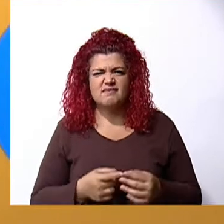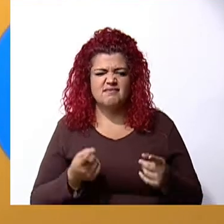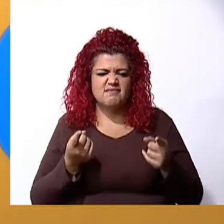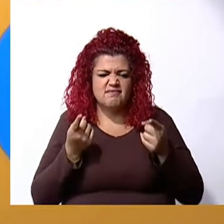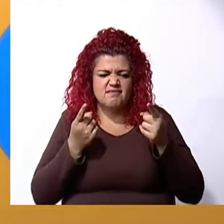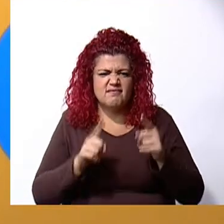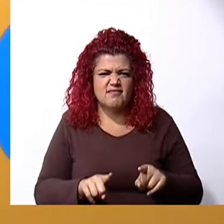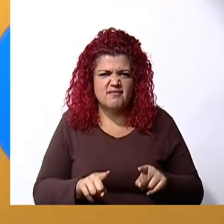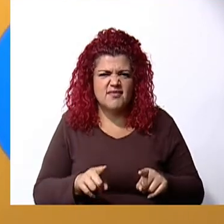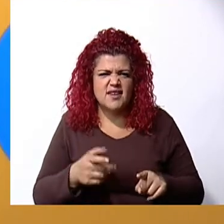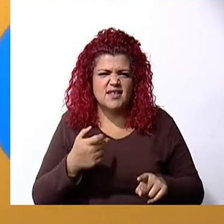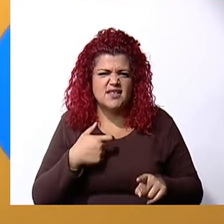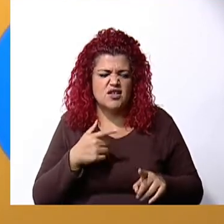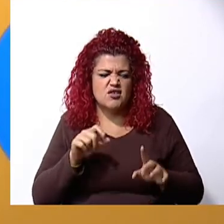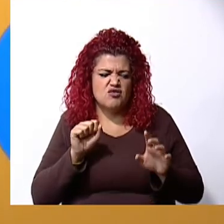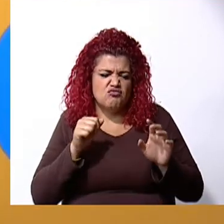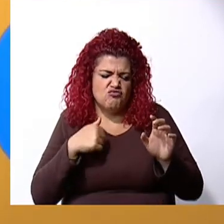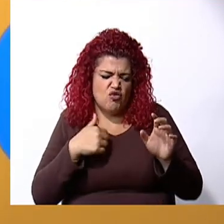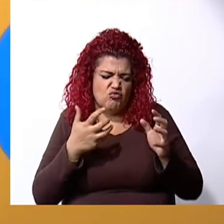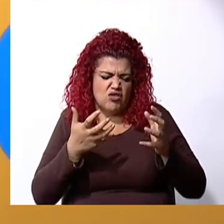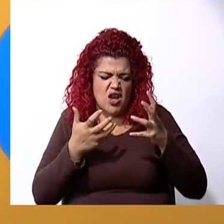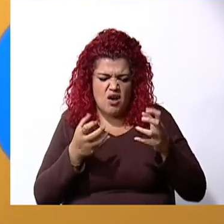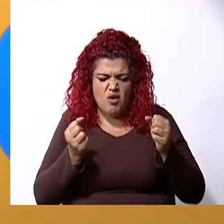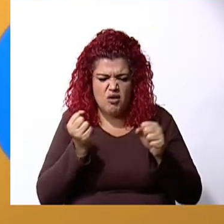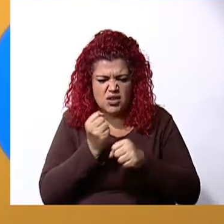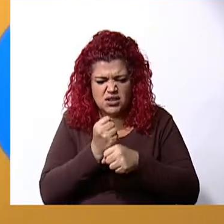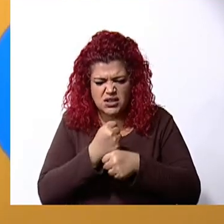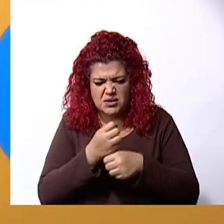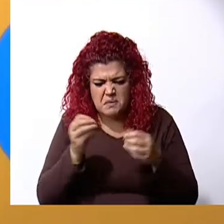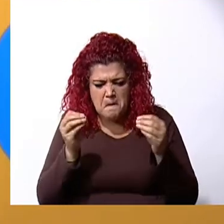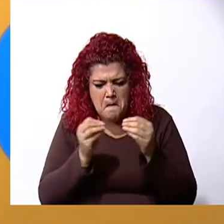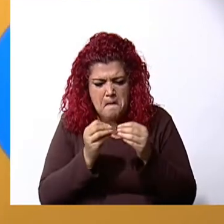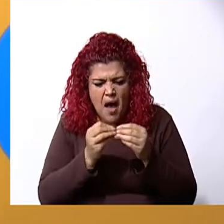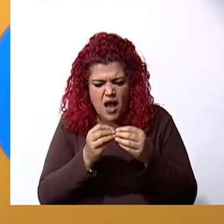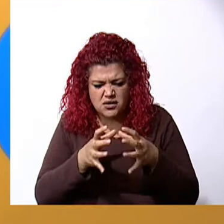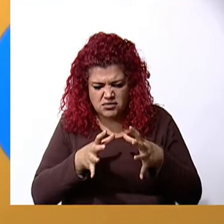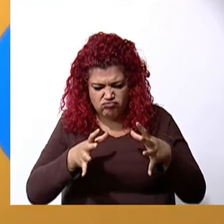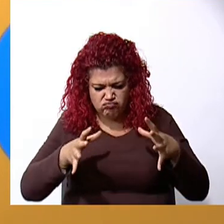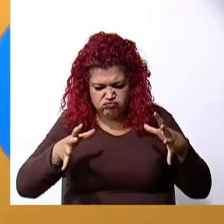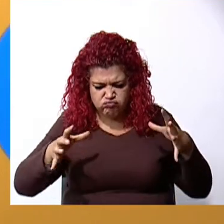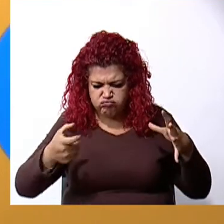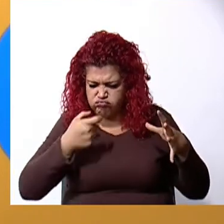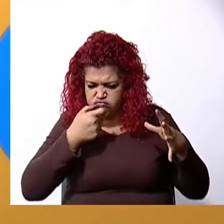pasa si nosotros queremos elaborar más galletas o menos galletas?